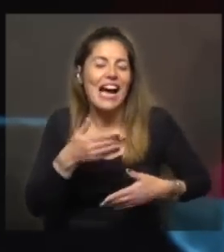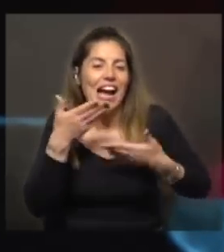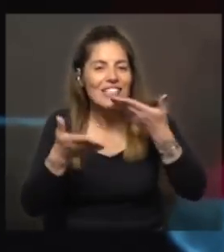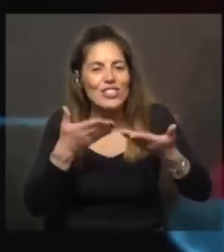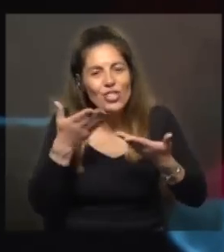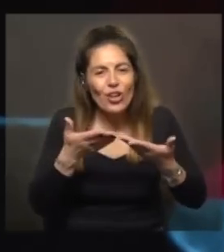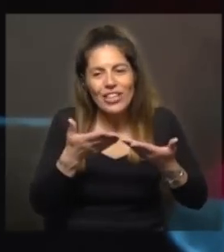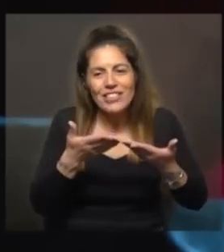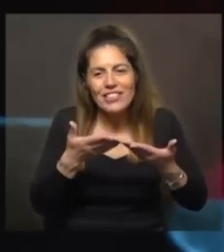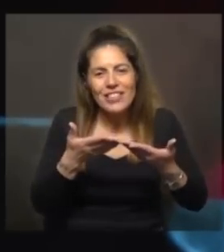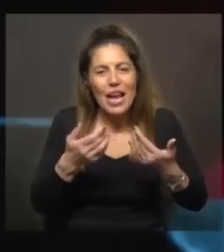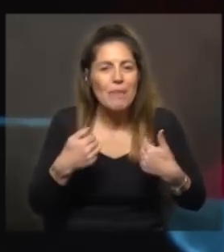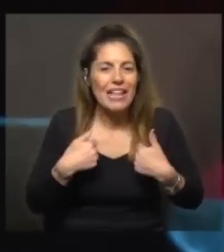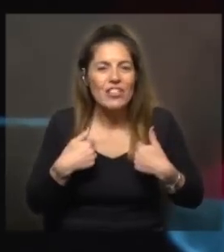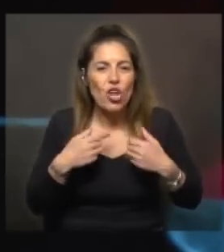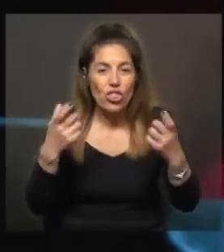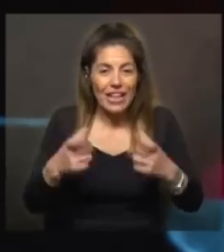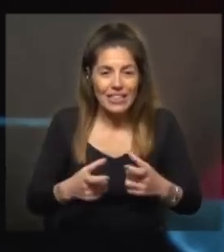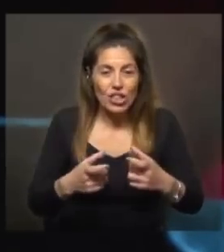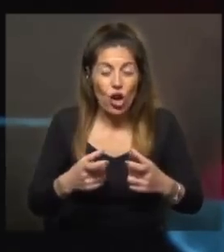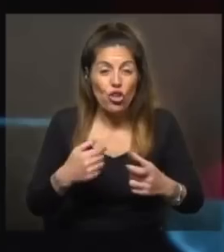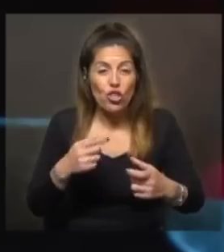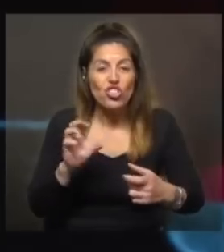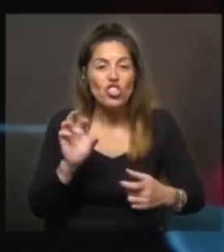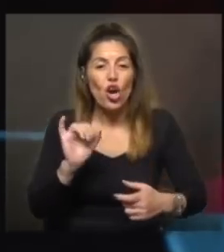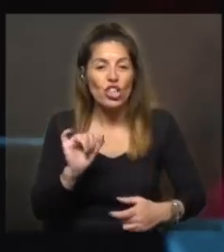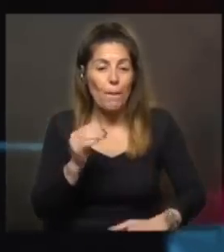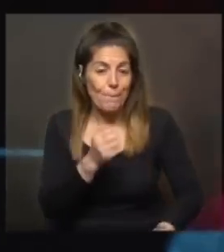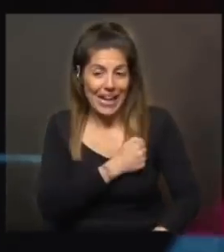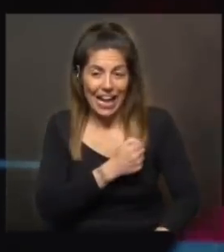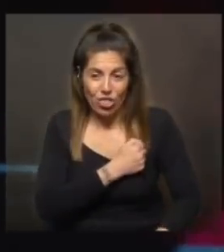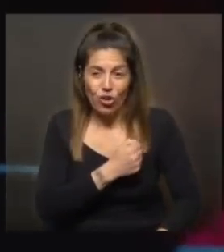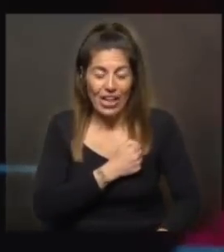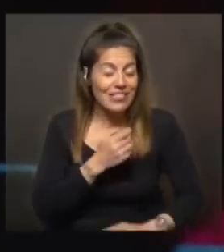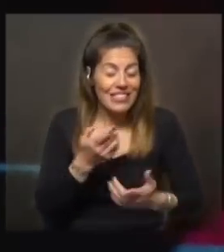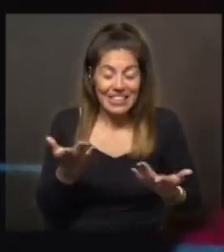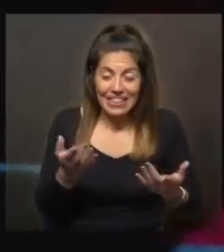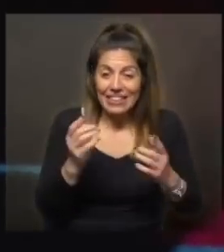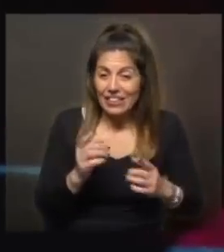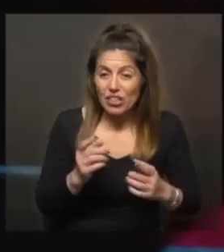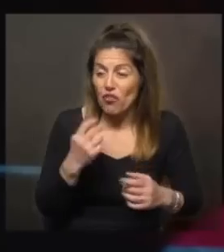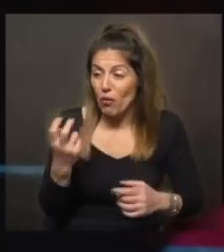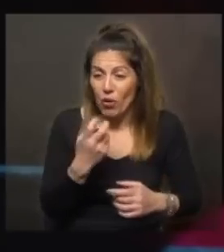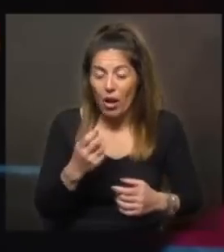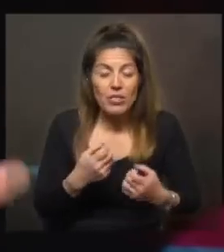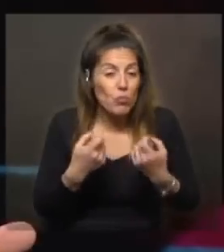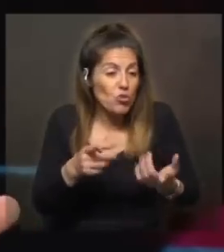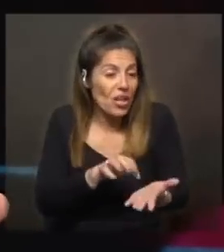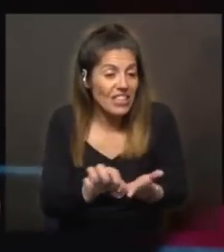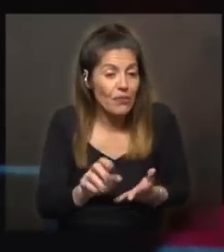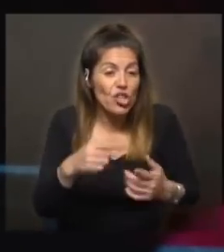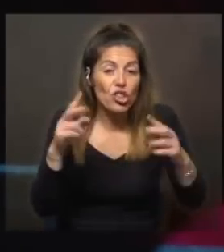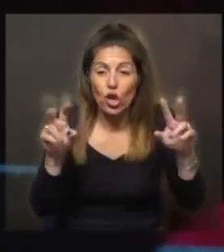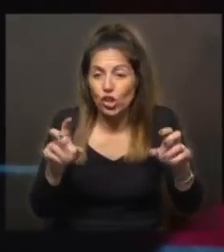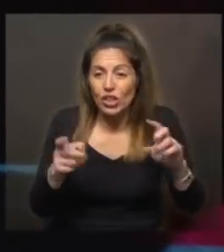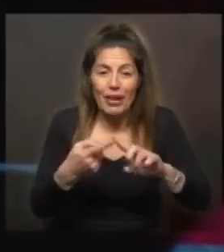de amor sobre todo en mi caso del disco soy pecadora también sin querer queriendo porque de verdad que no fue buscado se puso el servicio de otras causas